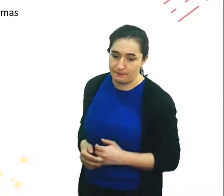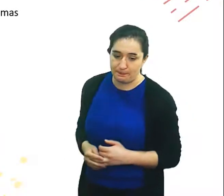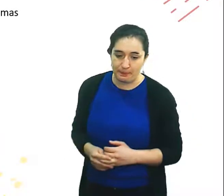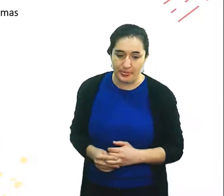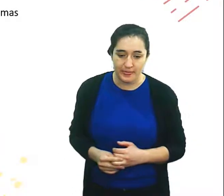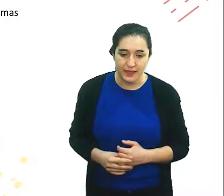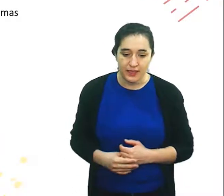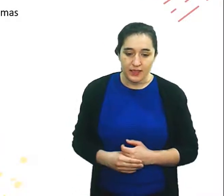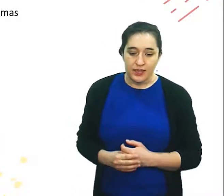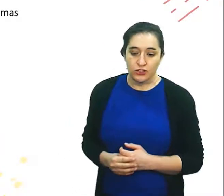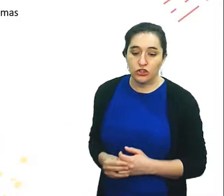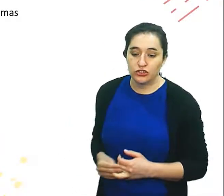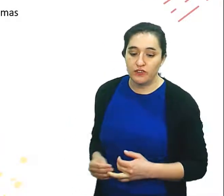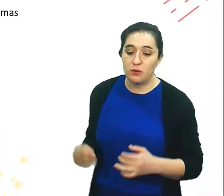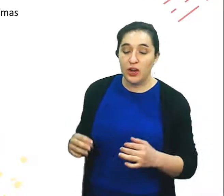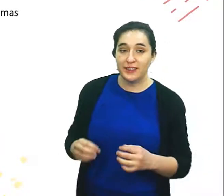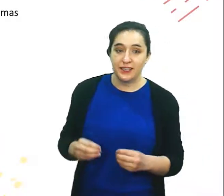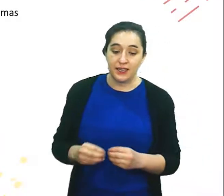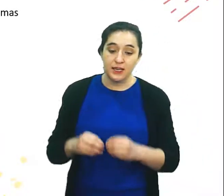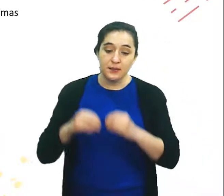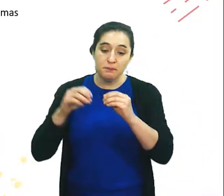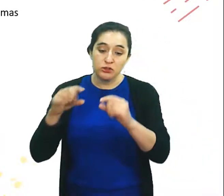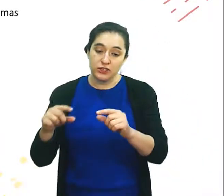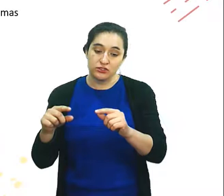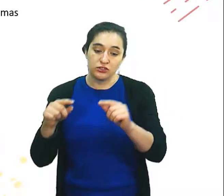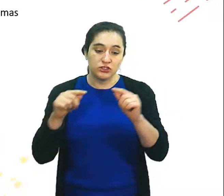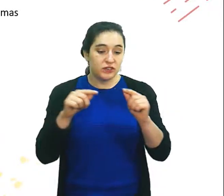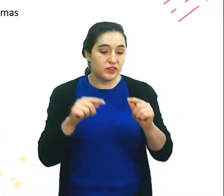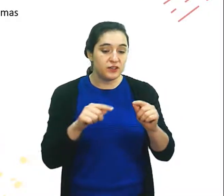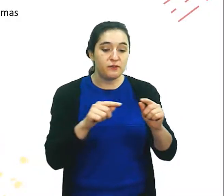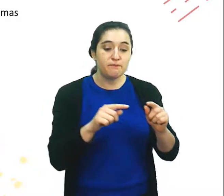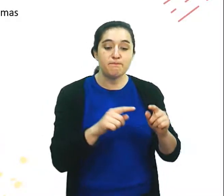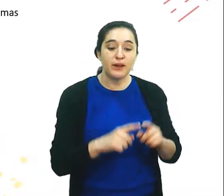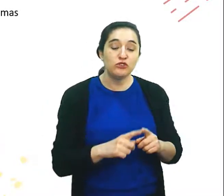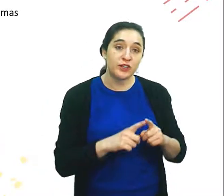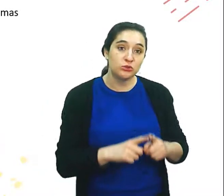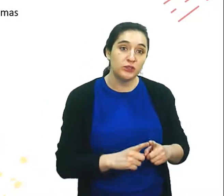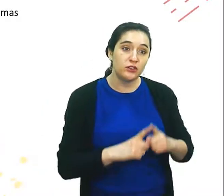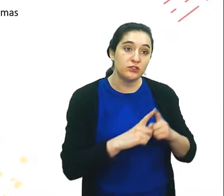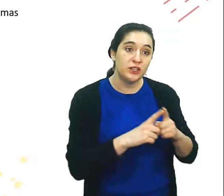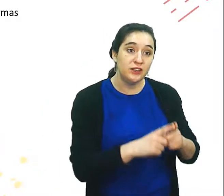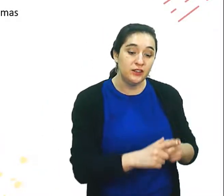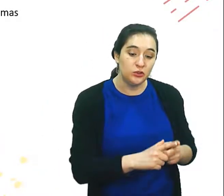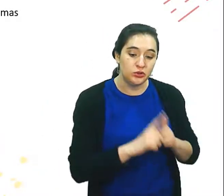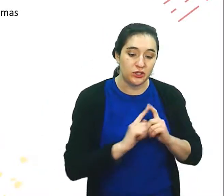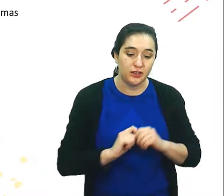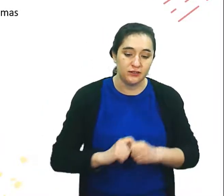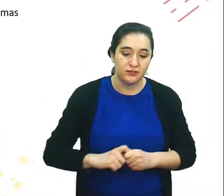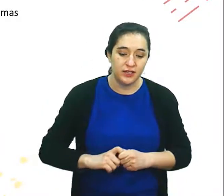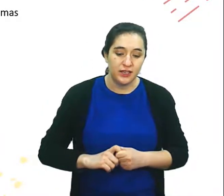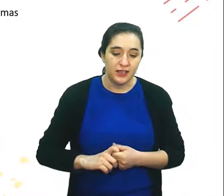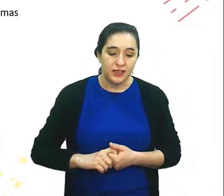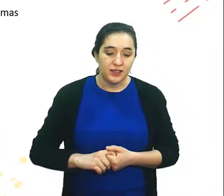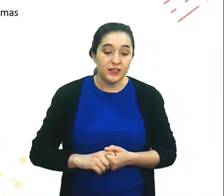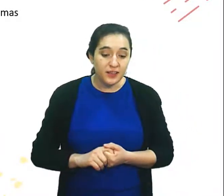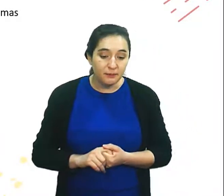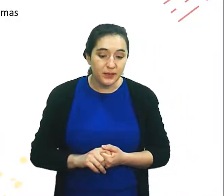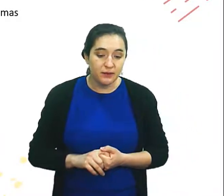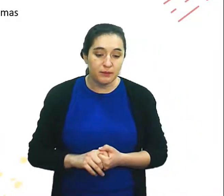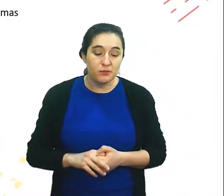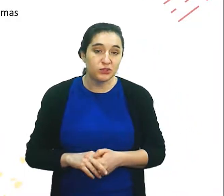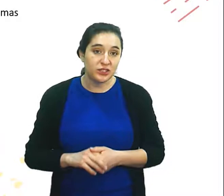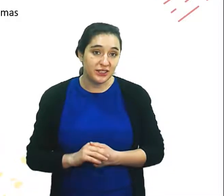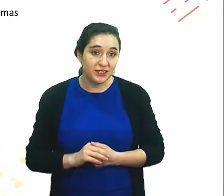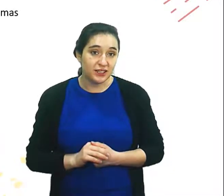principalmente. Entonces vamos a tener importación de bienes manufacturados y de industria y